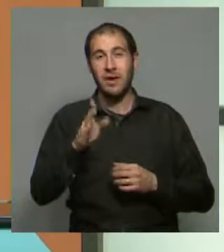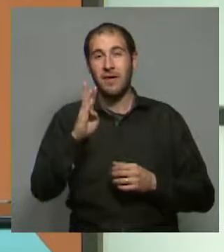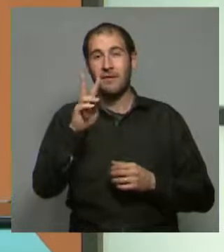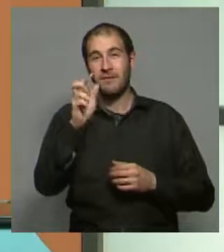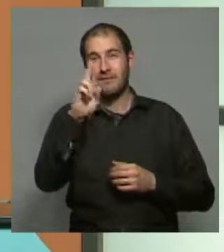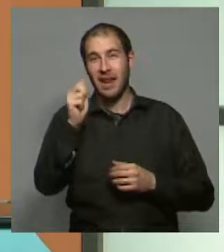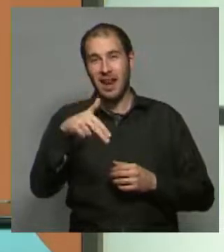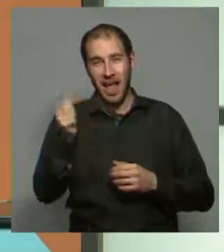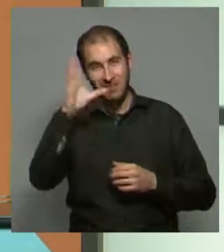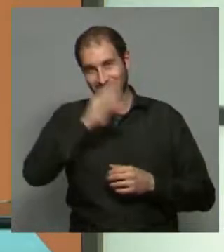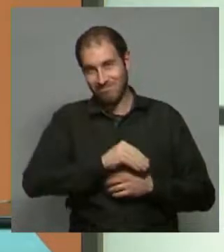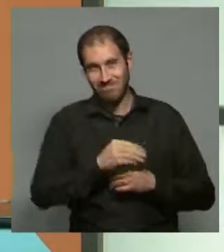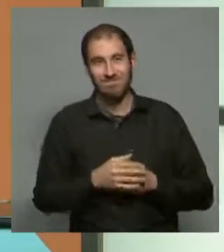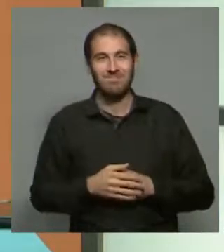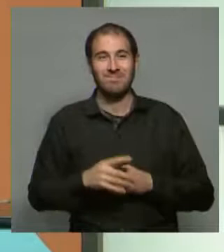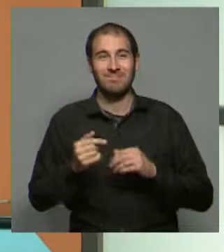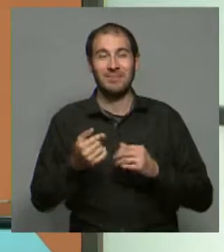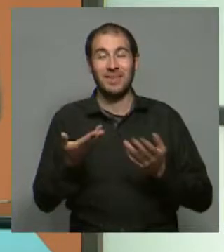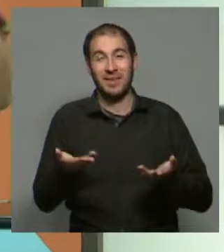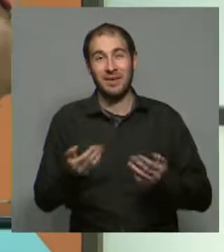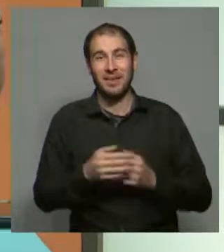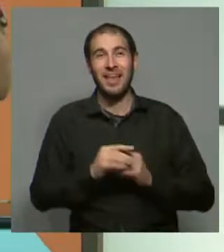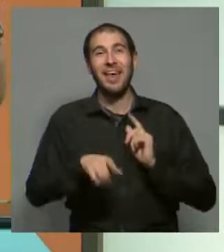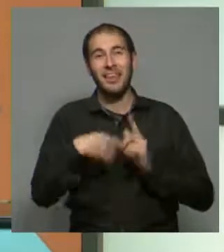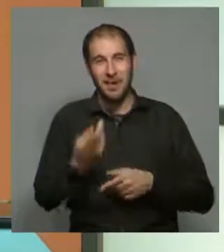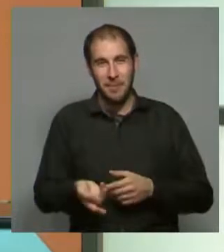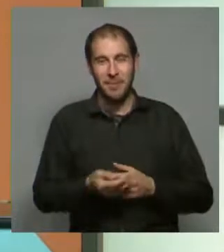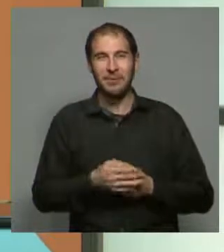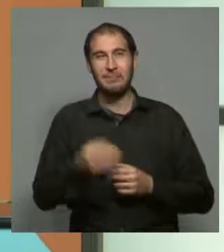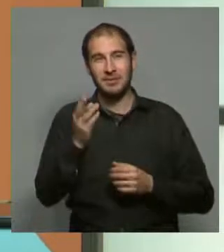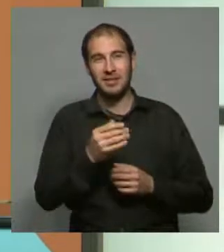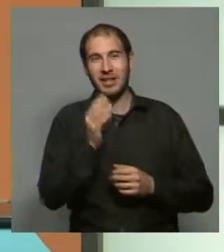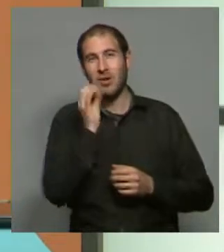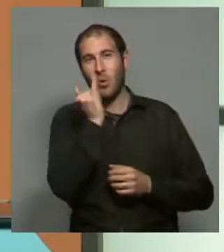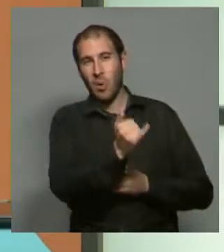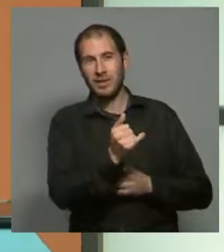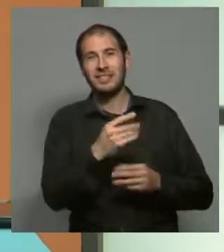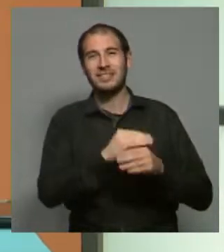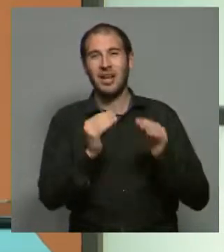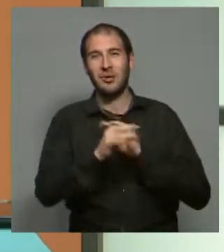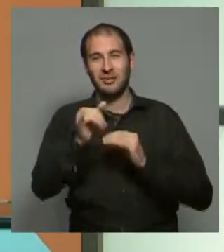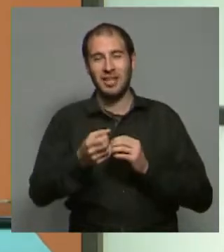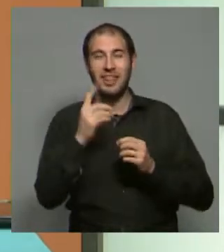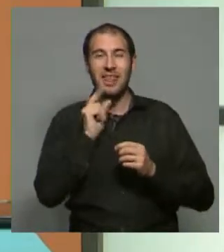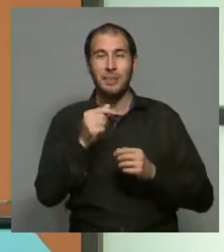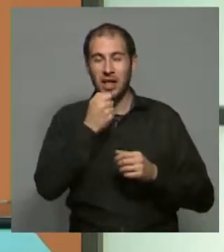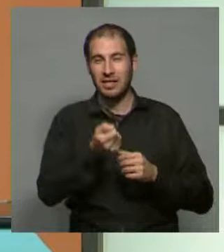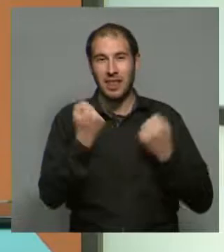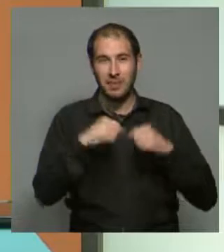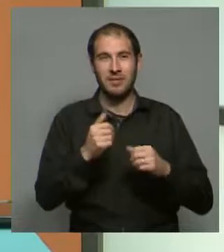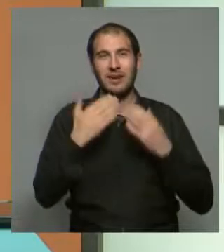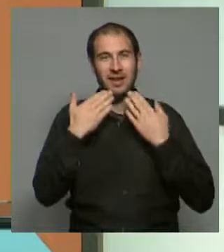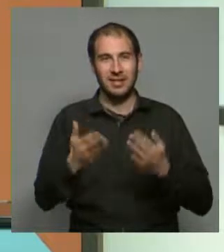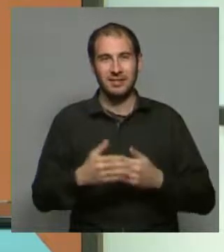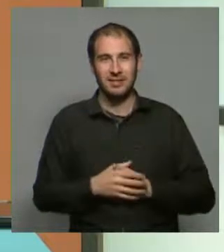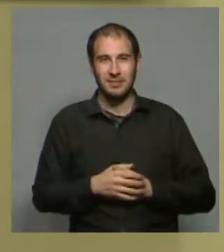olvidó, pero bueno, vamos a tomar que después con el, alguien le tiene que haber soplado y me terminó saludando por el Día del Periodista Deportivo. Gracias por